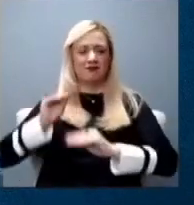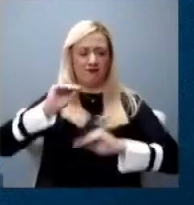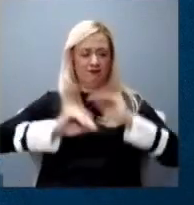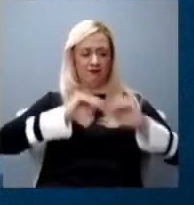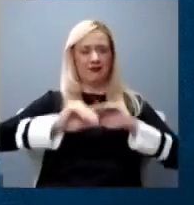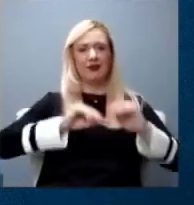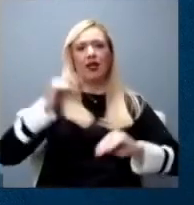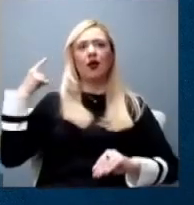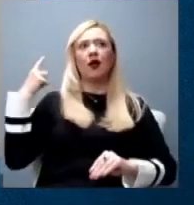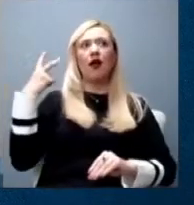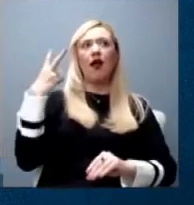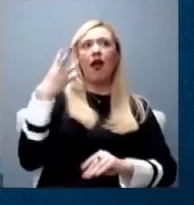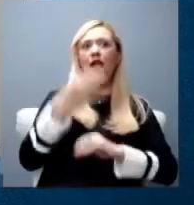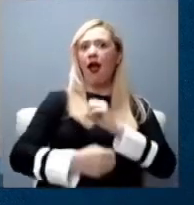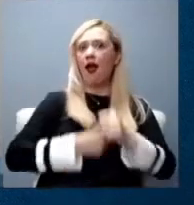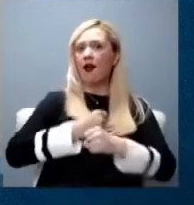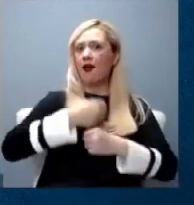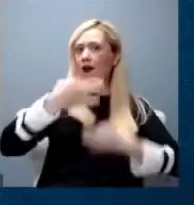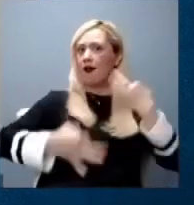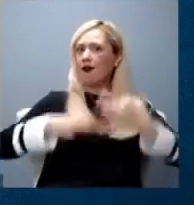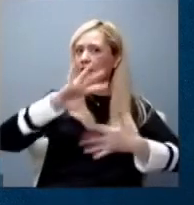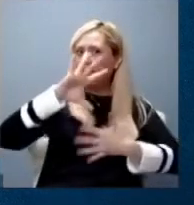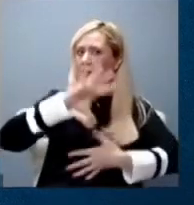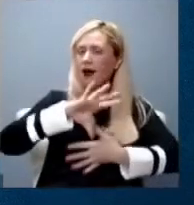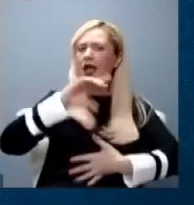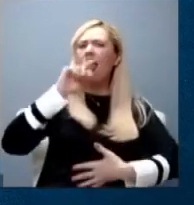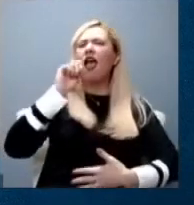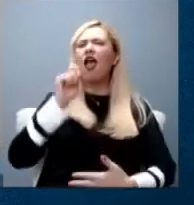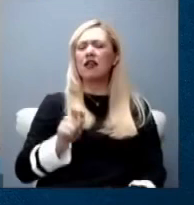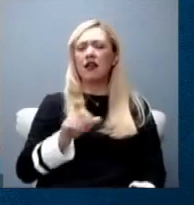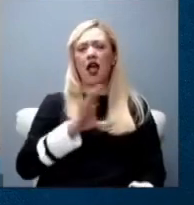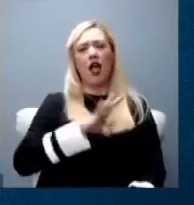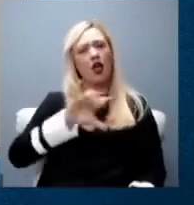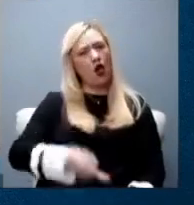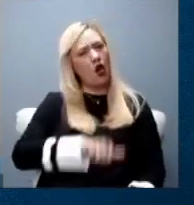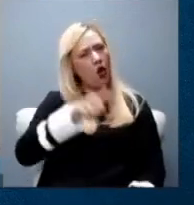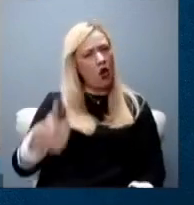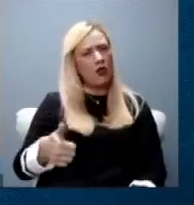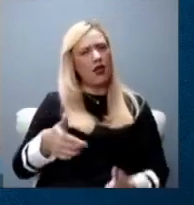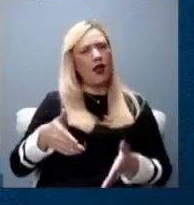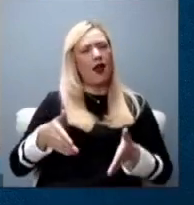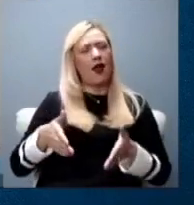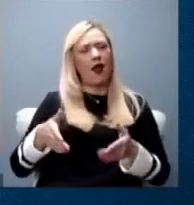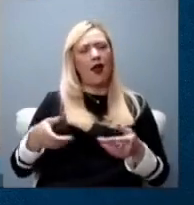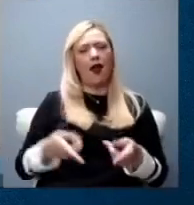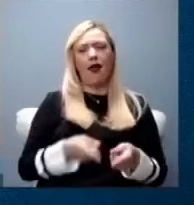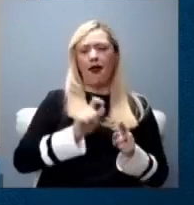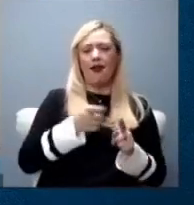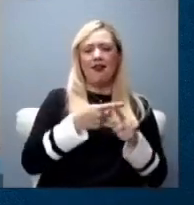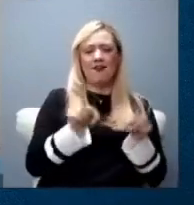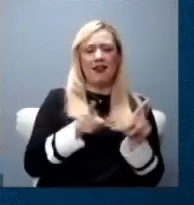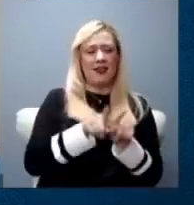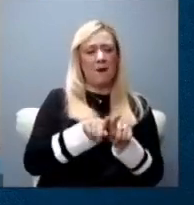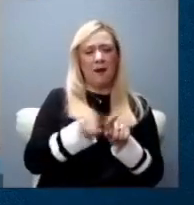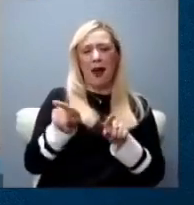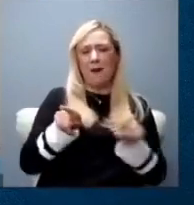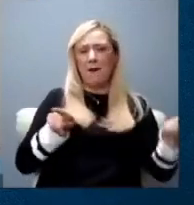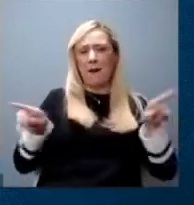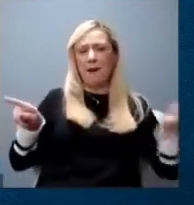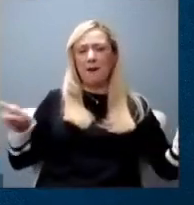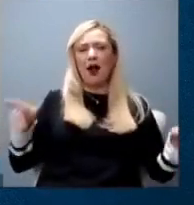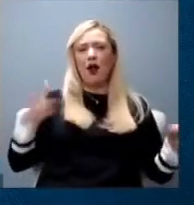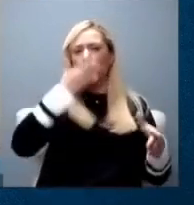últimos años la Corte Interamericana, ¿no? Que se suma a otras líneas que ya venía consolidando la Corte Interamericana en la